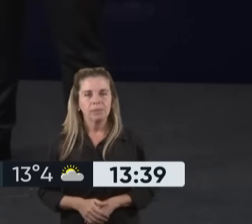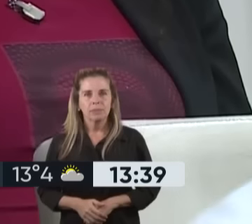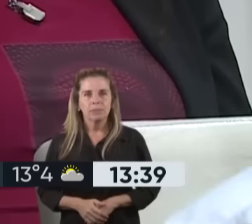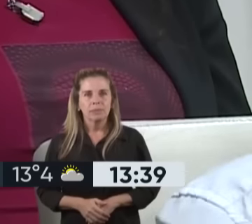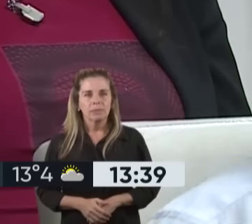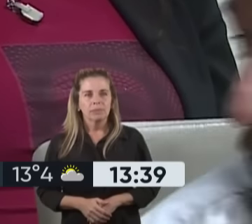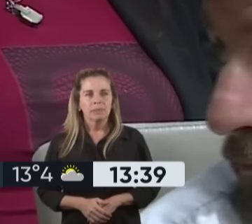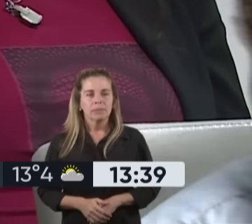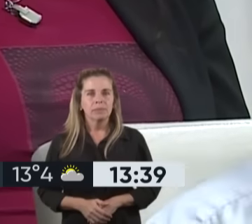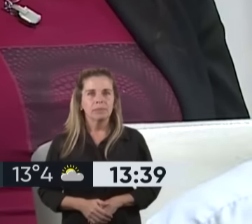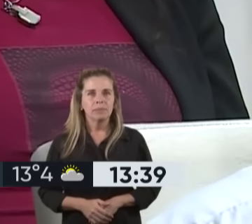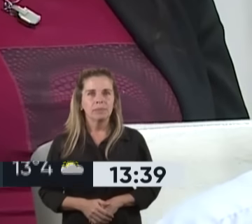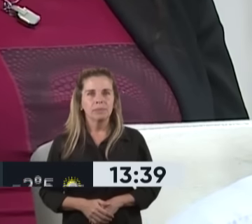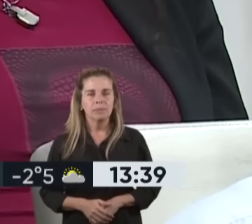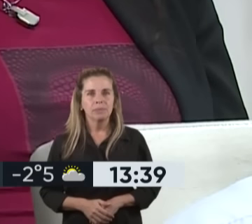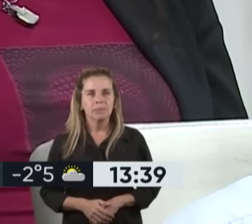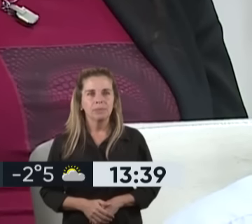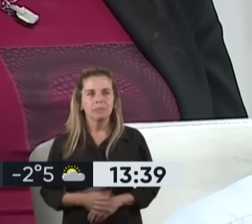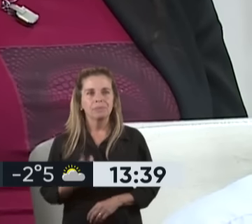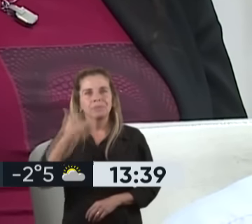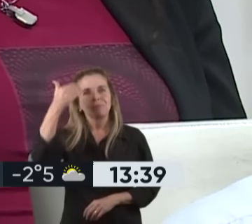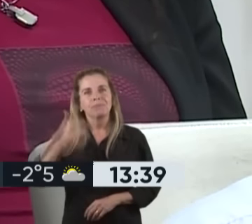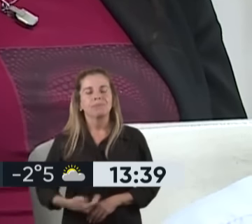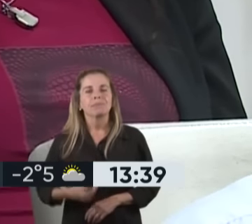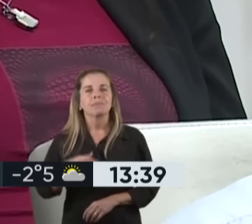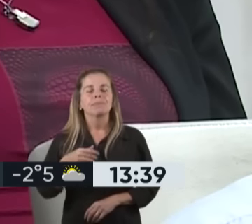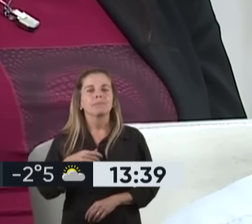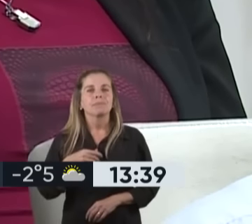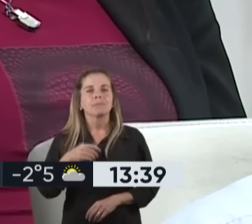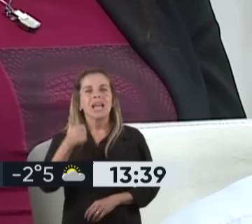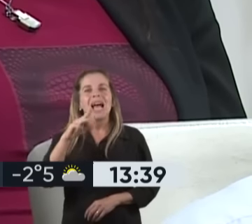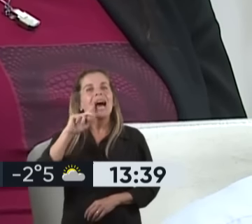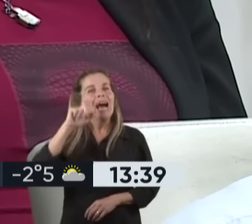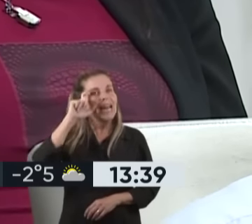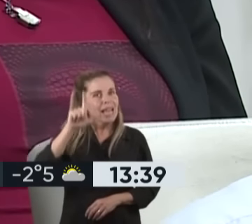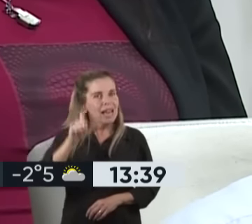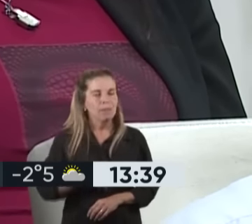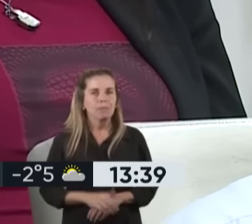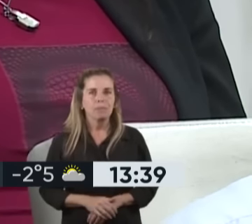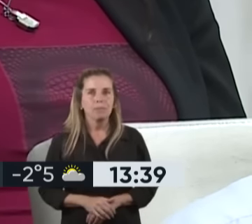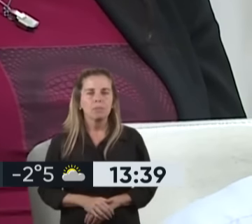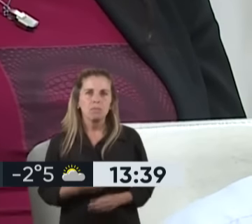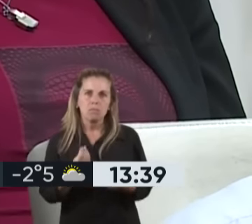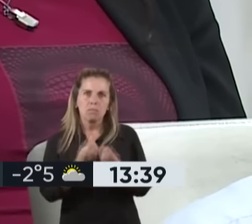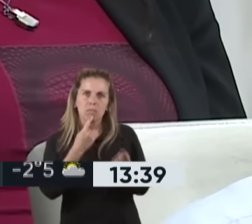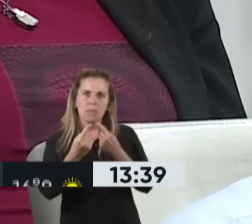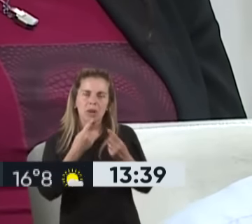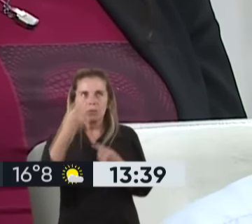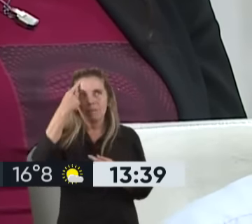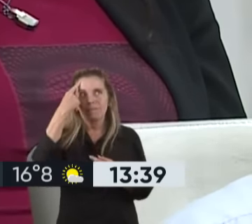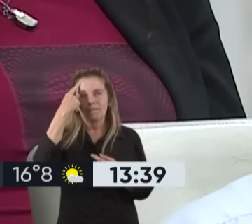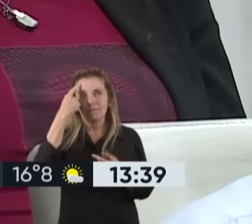¿Me escucha? Ahí está. Ariel Rodríguez para Cadena 3. Ministra, bueno, varias preguntas me surgen de lo extenso que ha sido